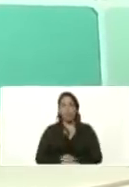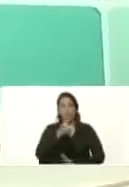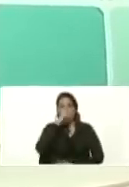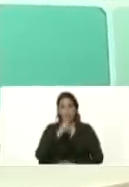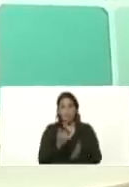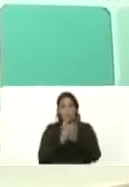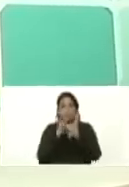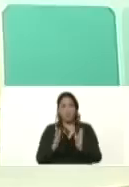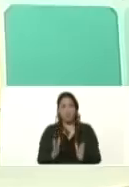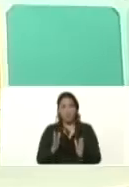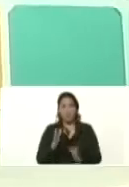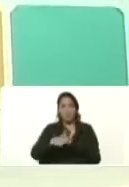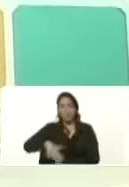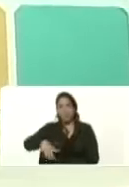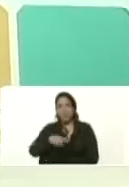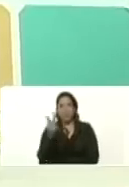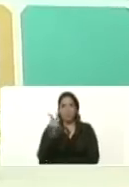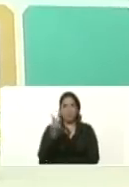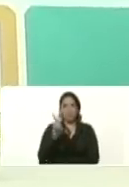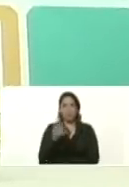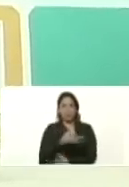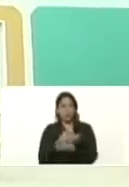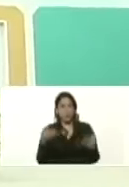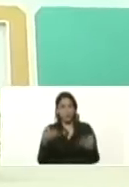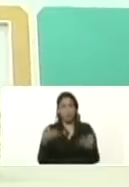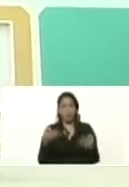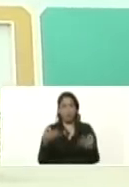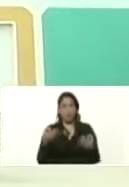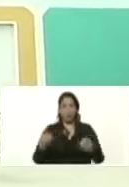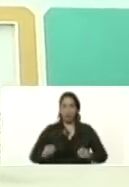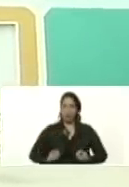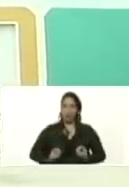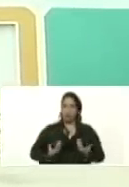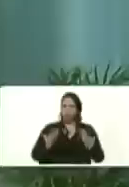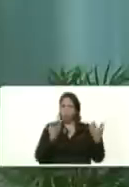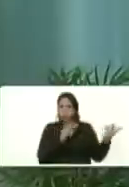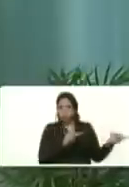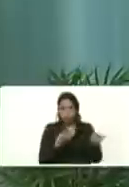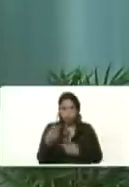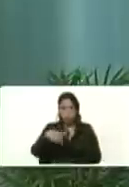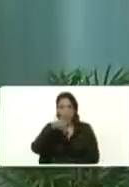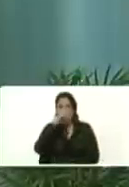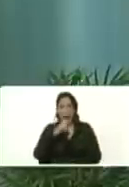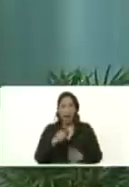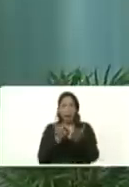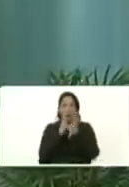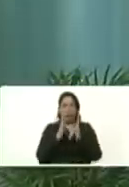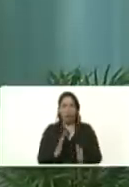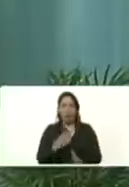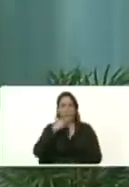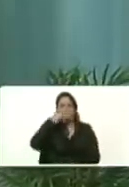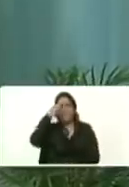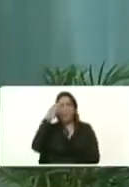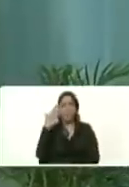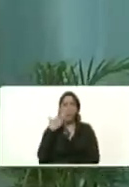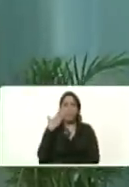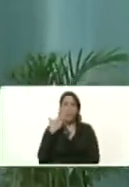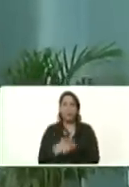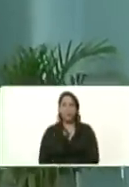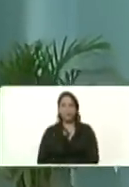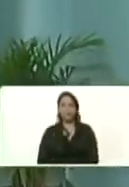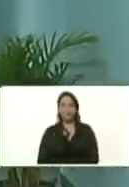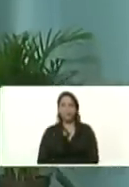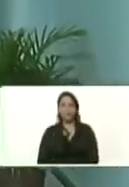en todo el país una extraordinaria emoción se ha recibido este año escolar por parte de los padres las madres por